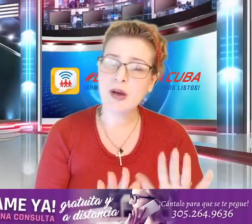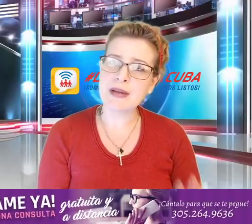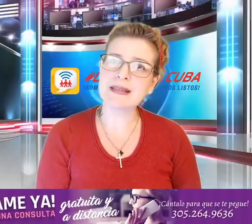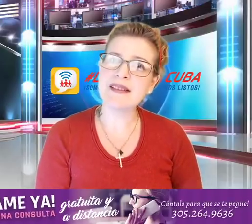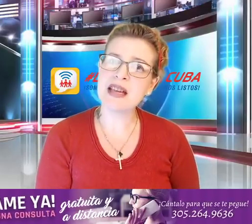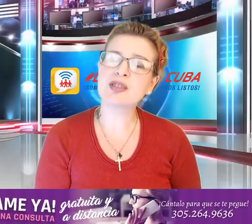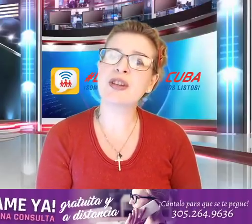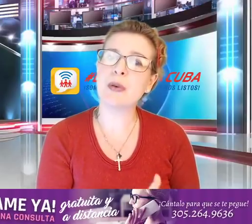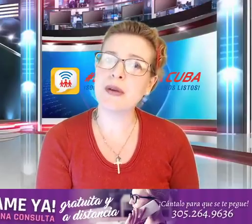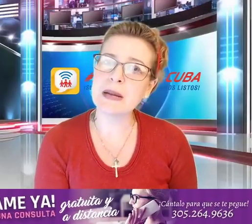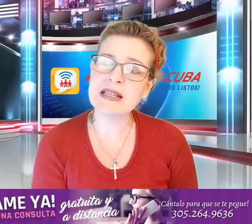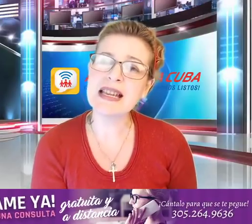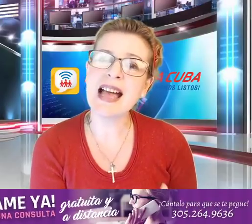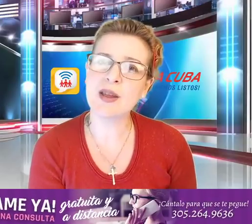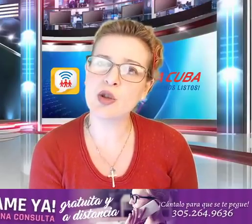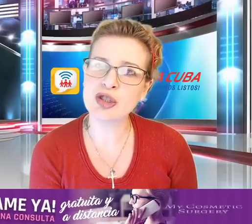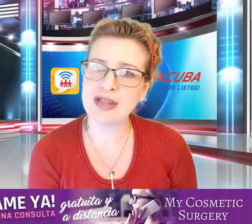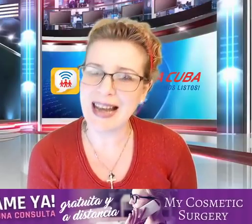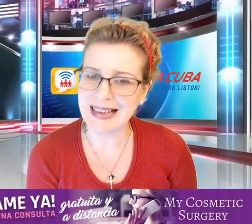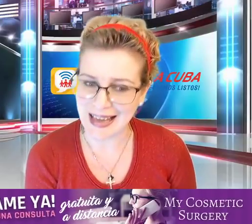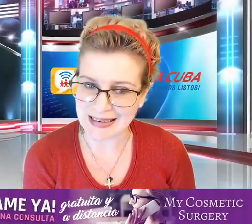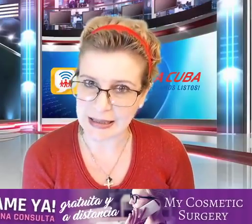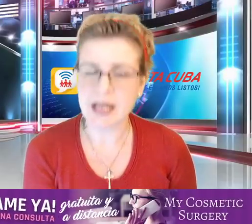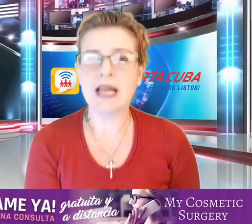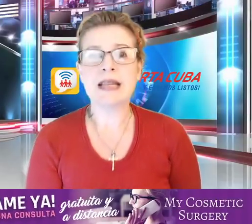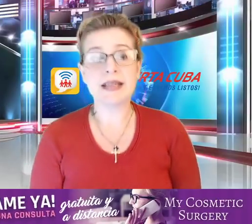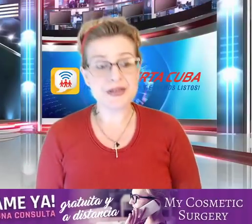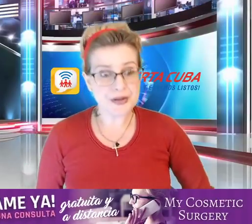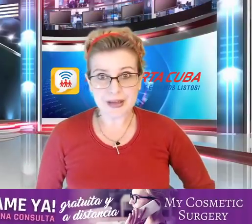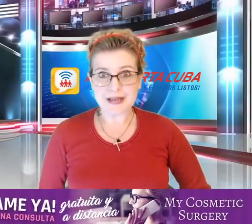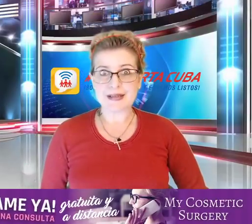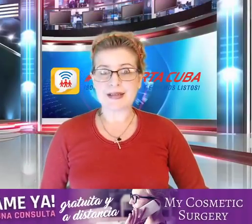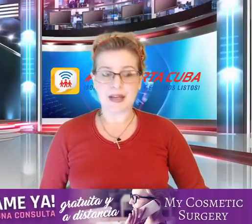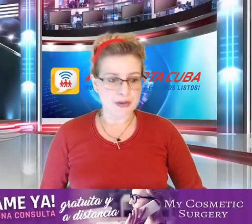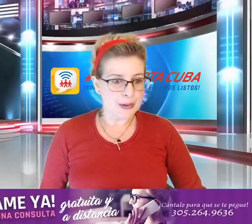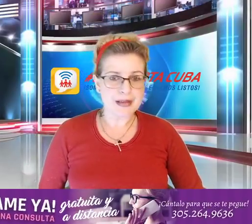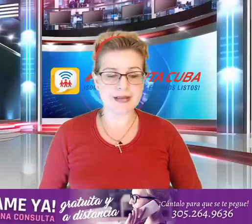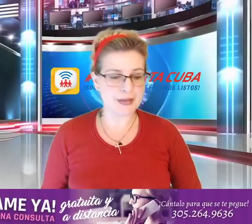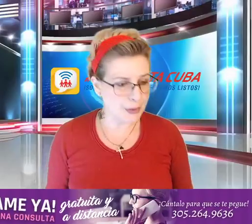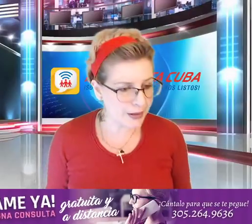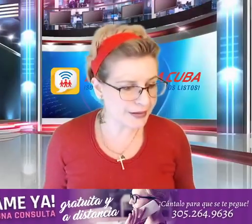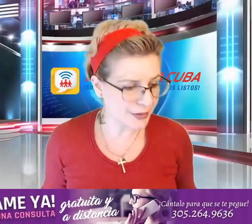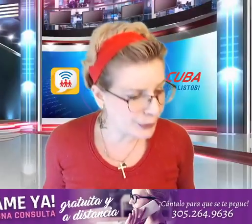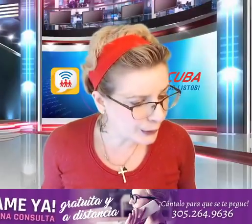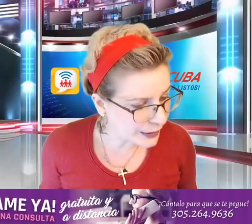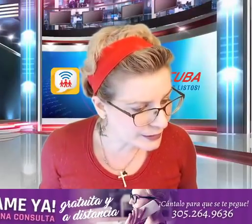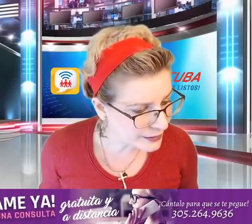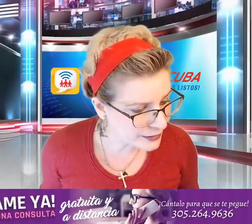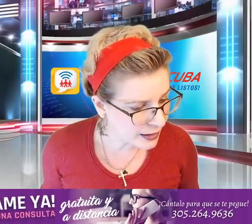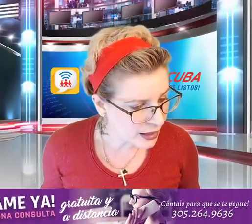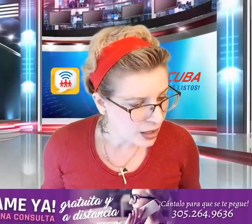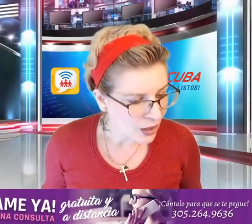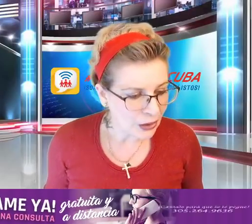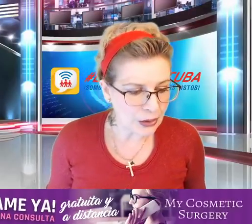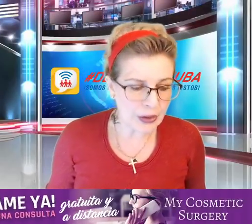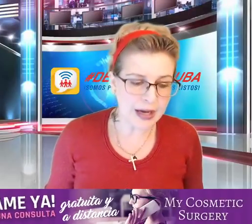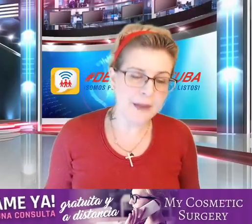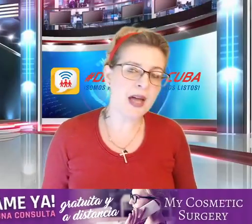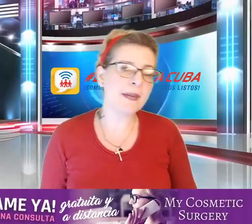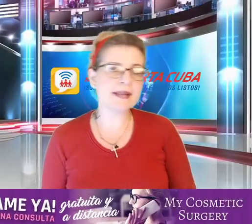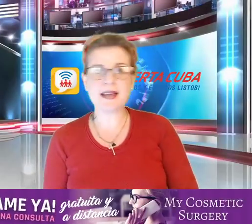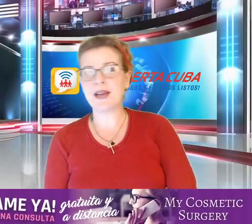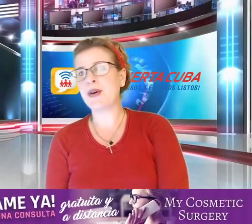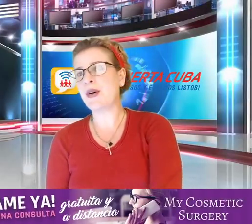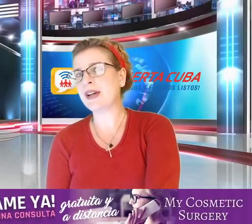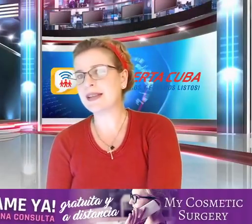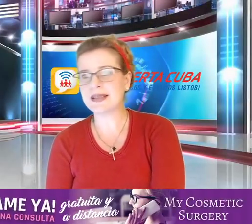allí todavía está abierto de 9 de la mañana a 2 de la tarde. Señores, señores, señores, señores. Lo que me